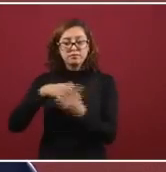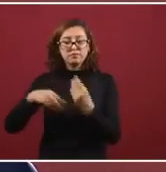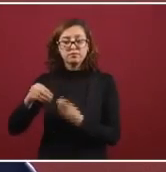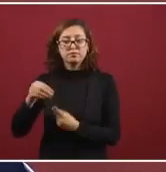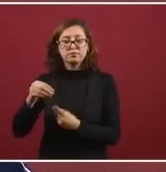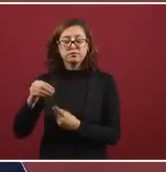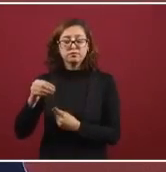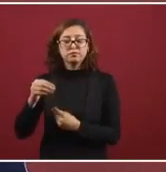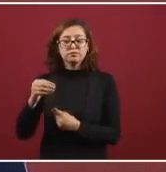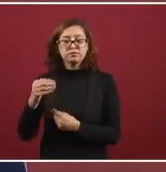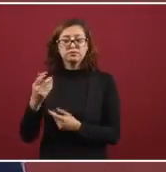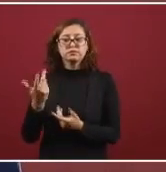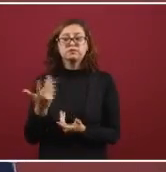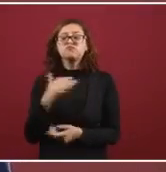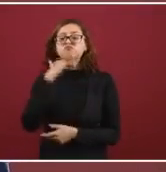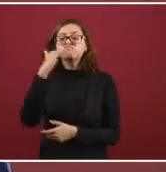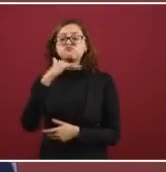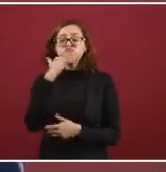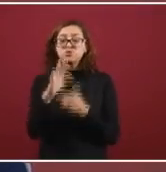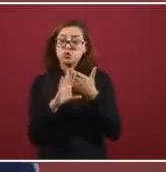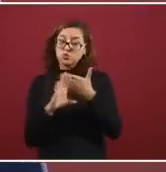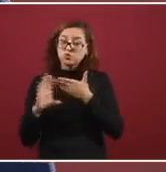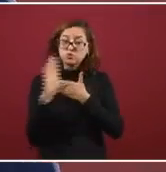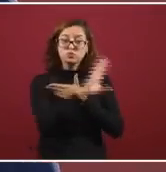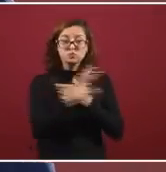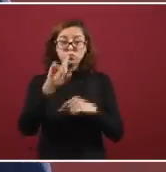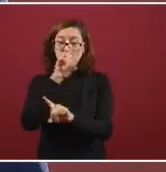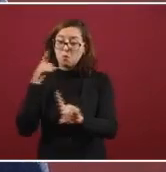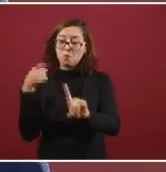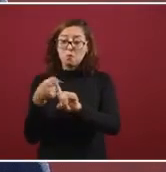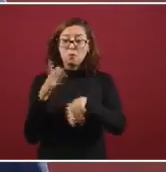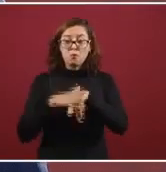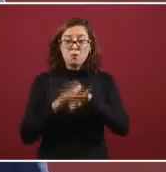a partir del combate a la corrupción,